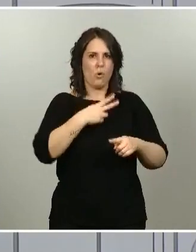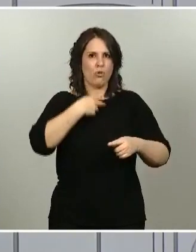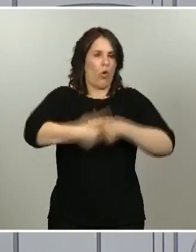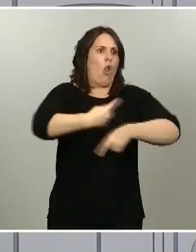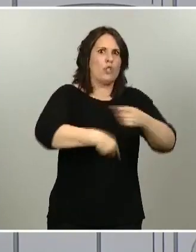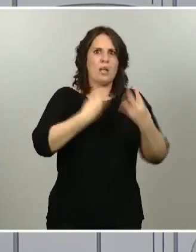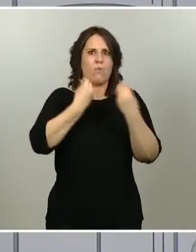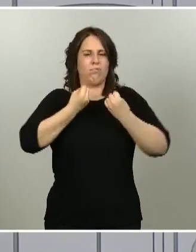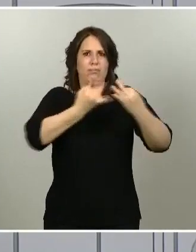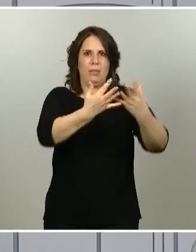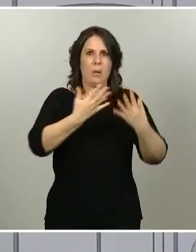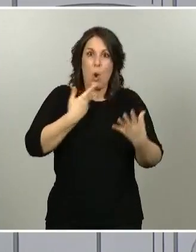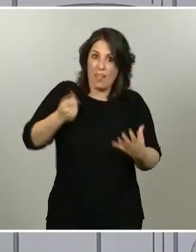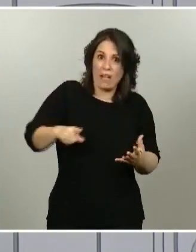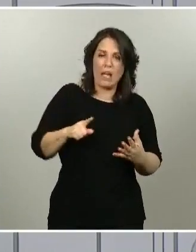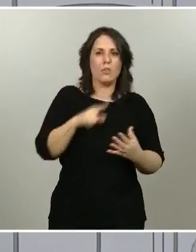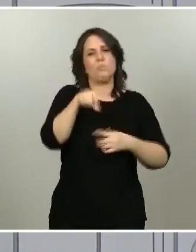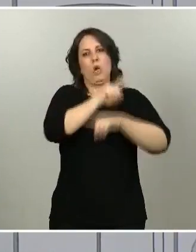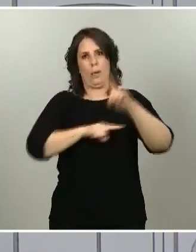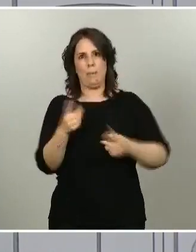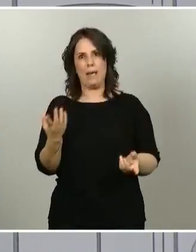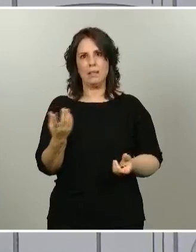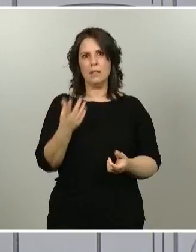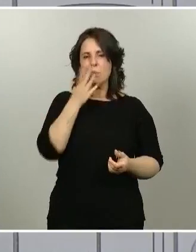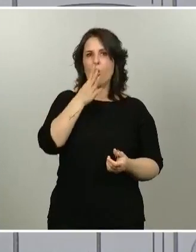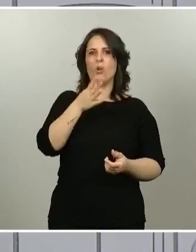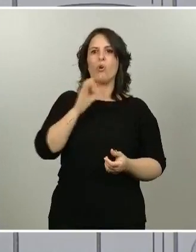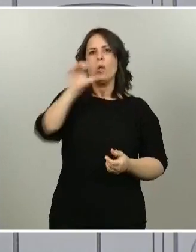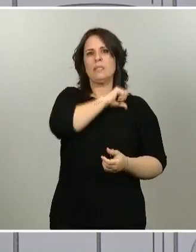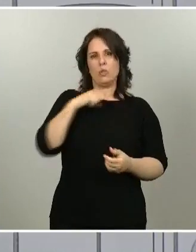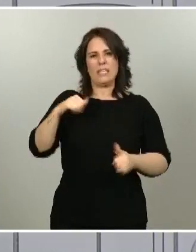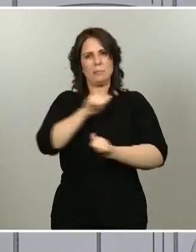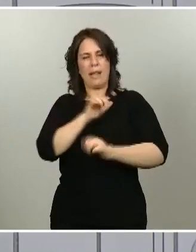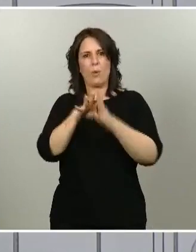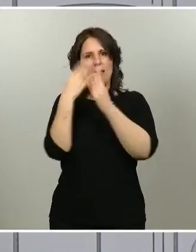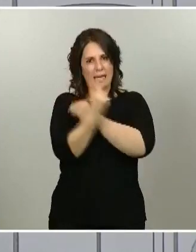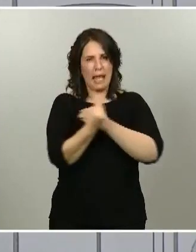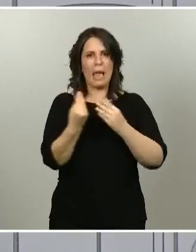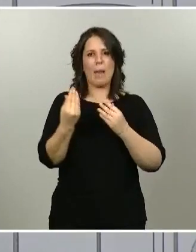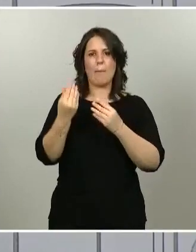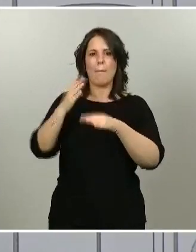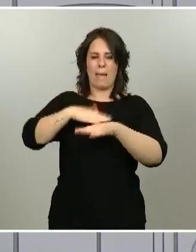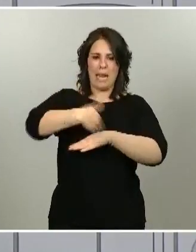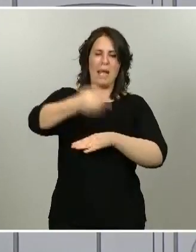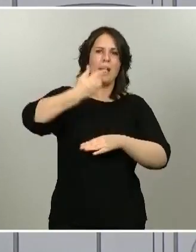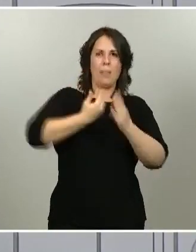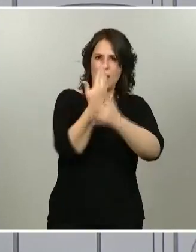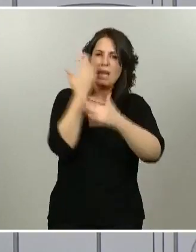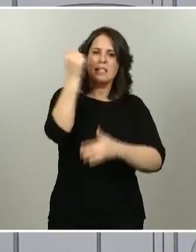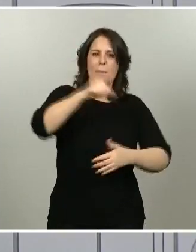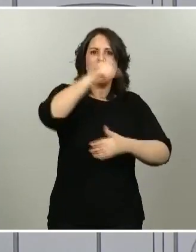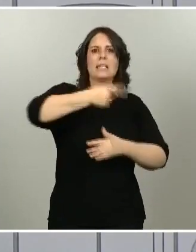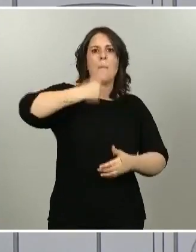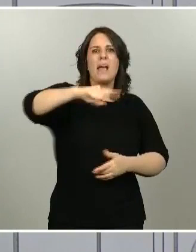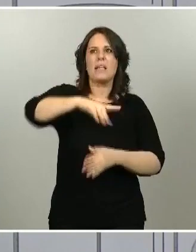mucho material, las comunidades autónomas están esperando mucho material en los próximos días, semanas y meses. Se está haciendo un